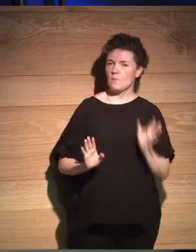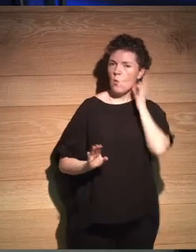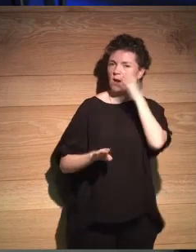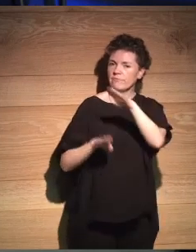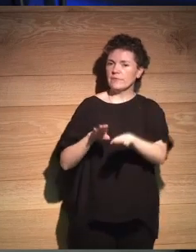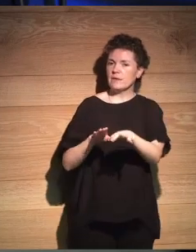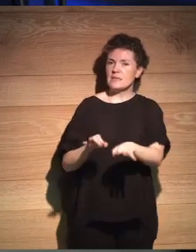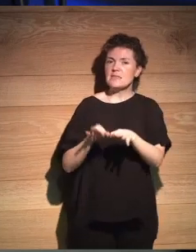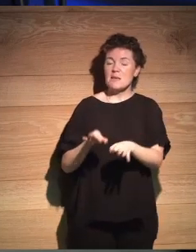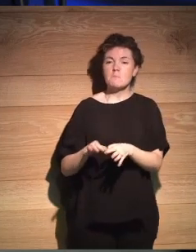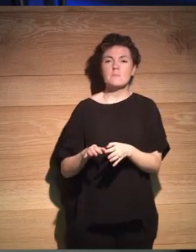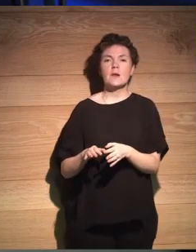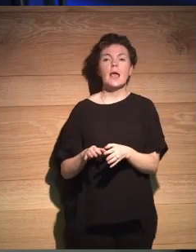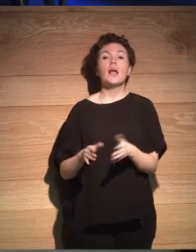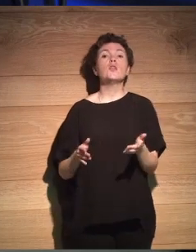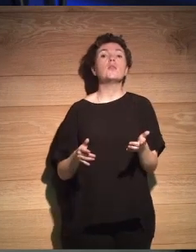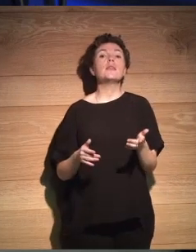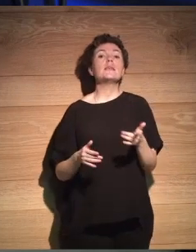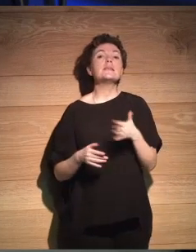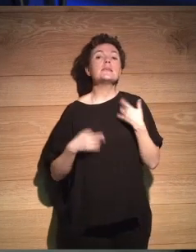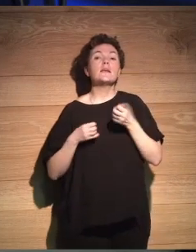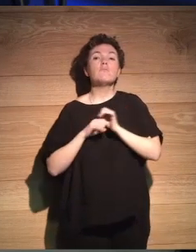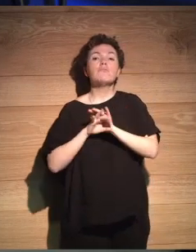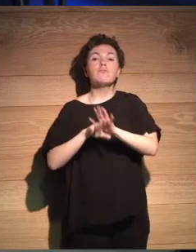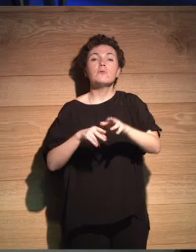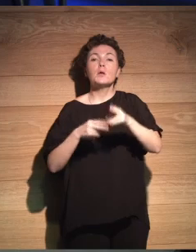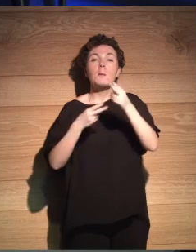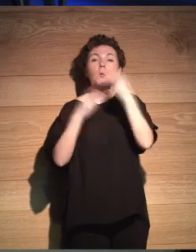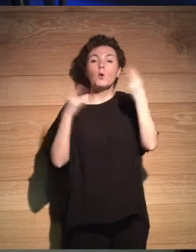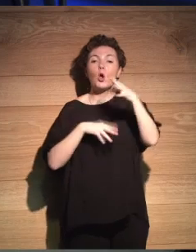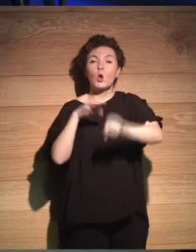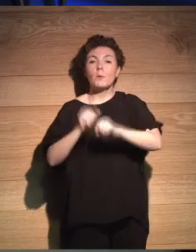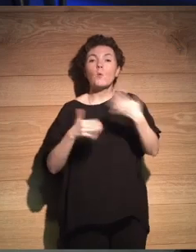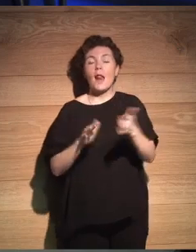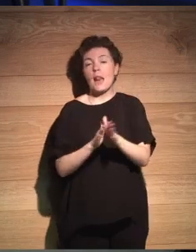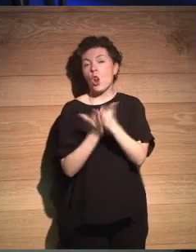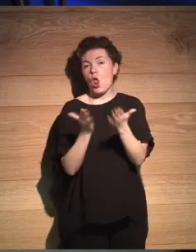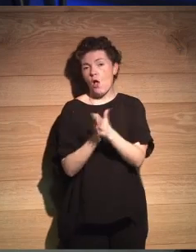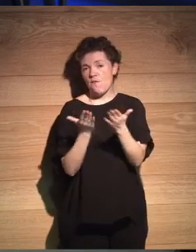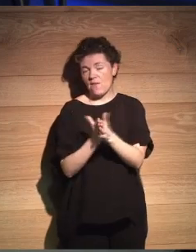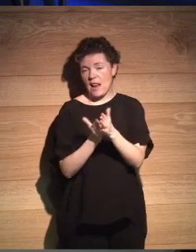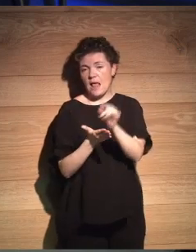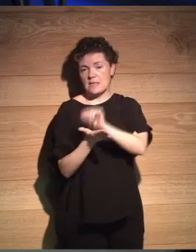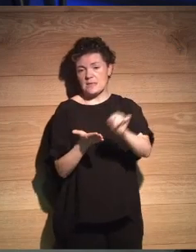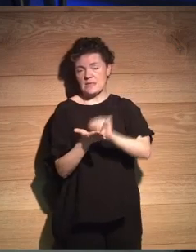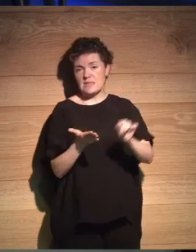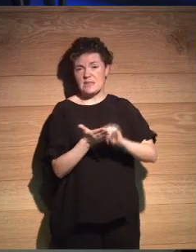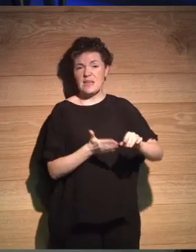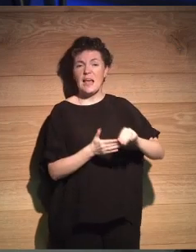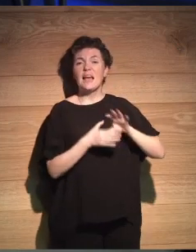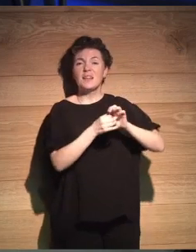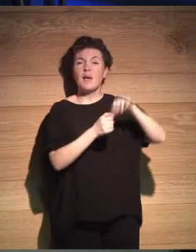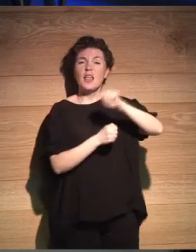realmente cuál era el público al que quería llegar. Y esa novela se inscribe en una tradición de los años